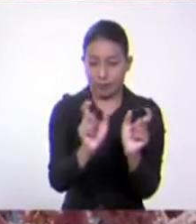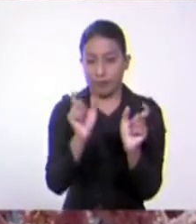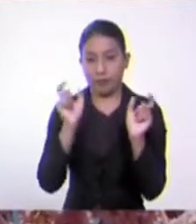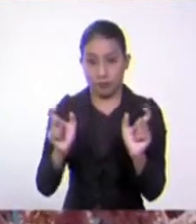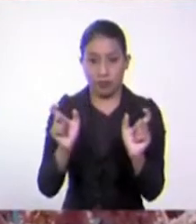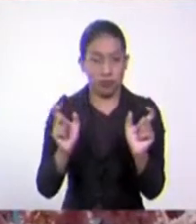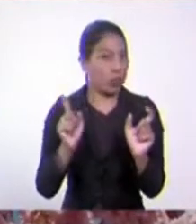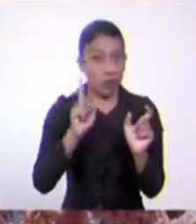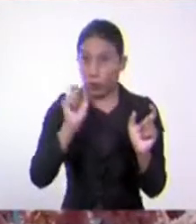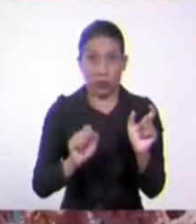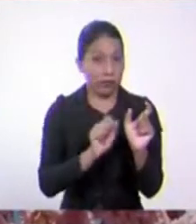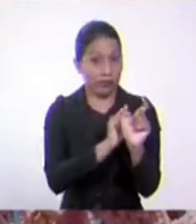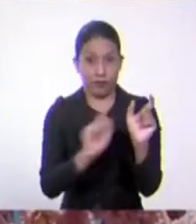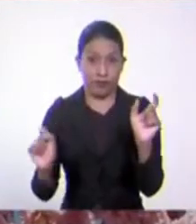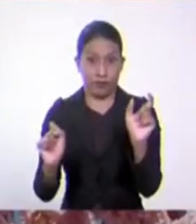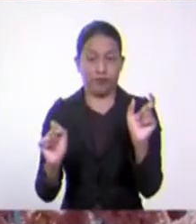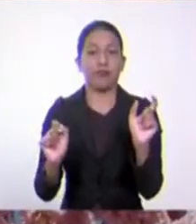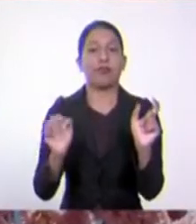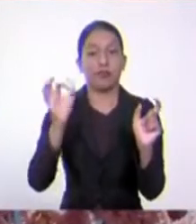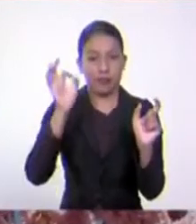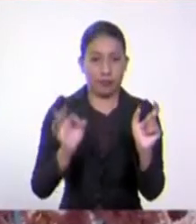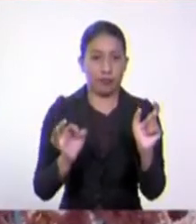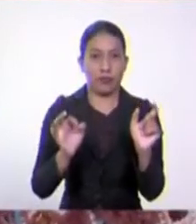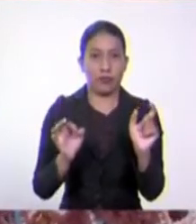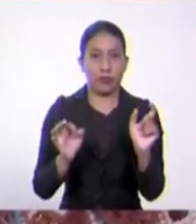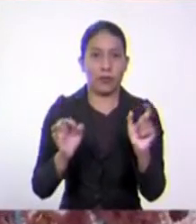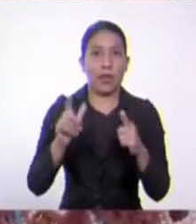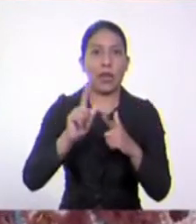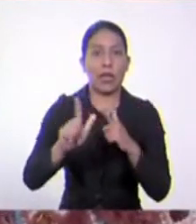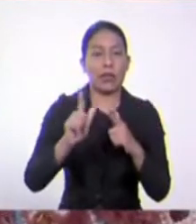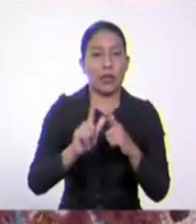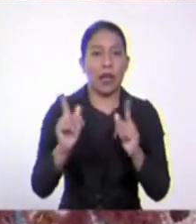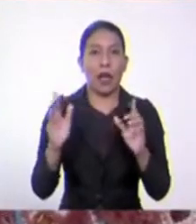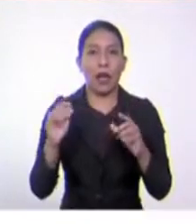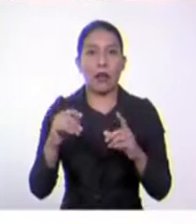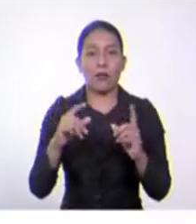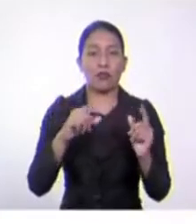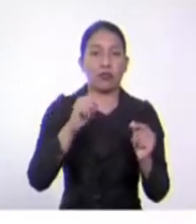puede subrayar debe ir en letra cursiva.